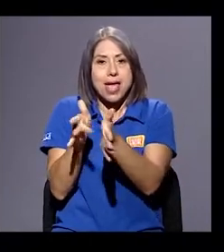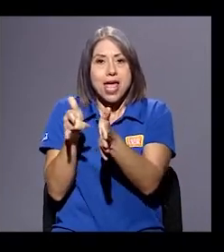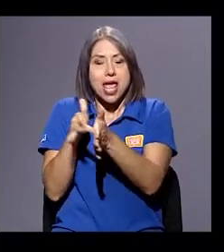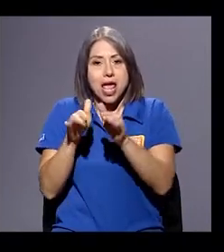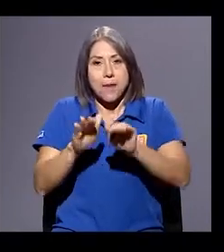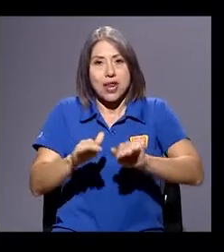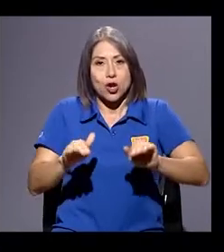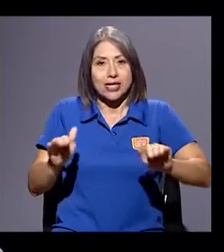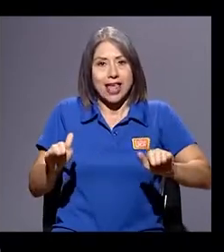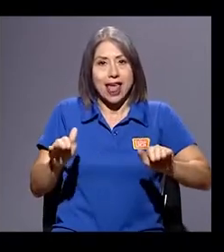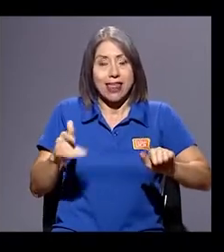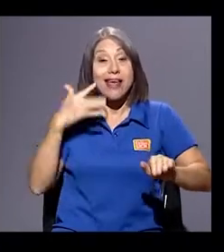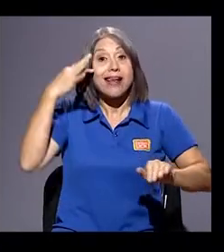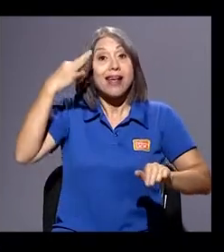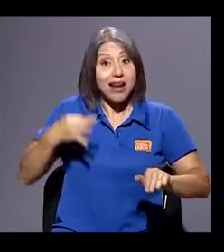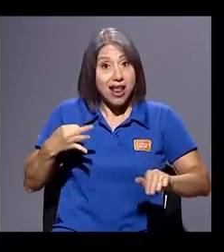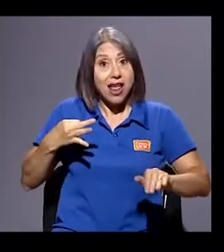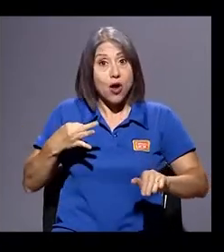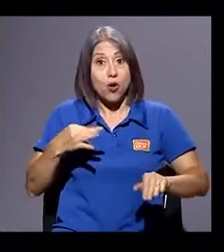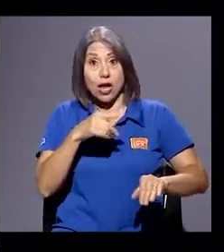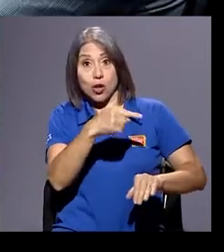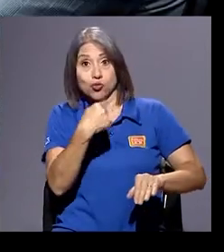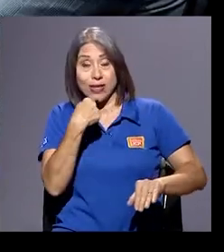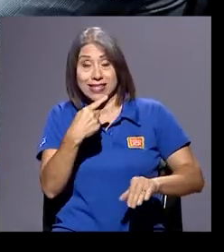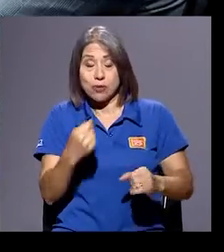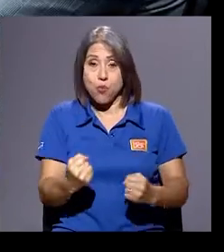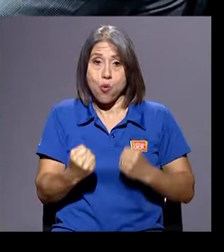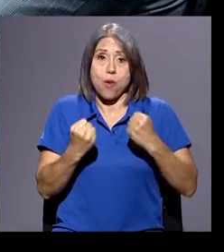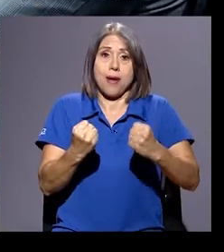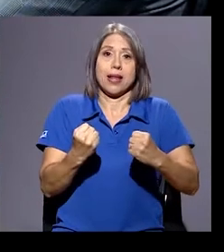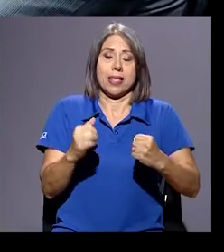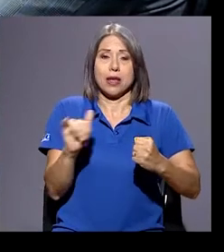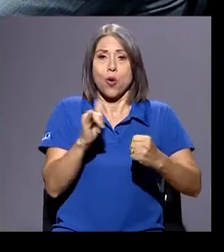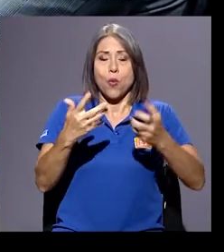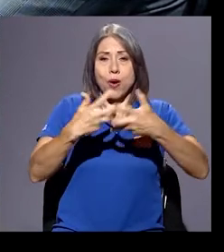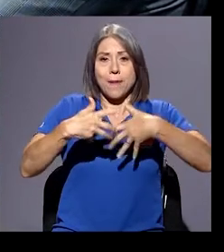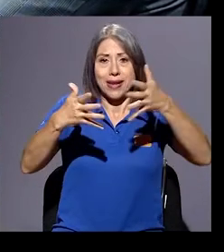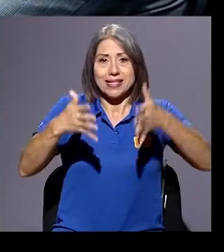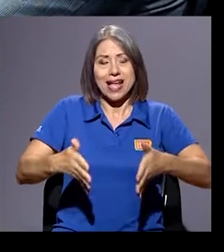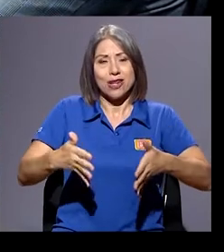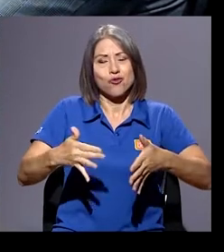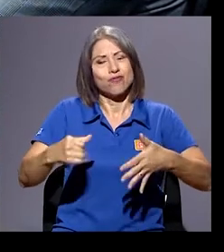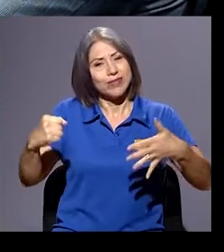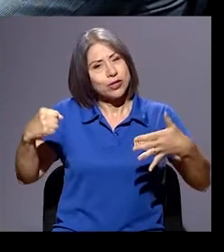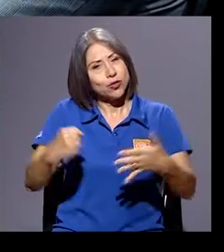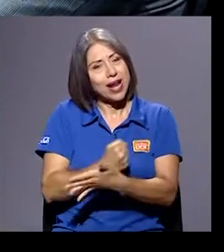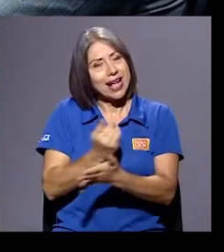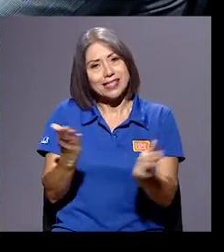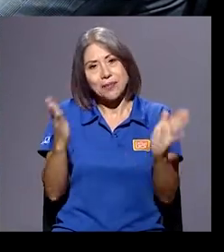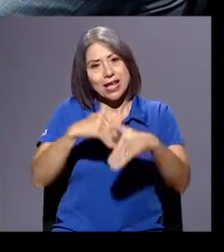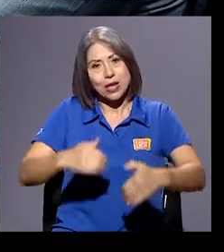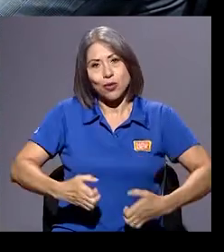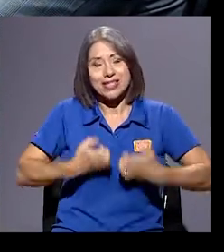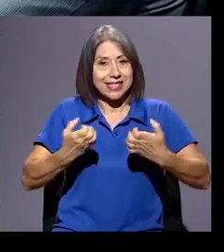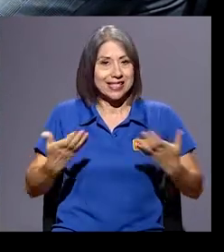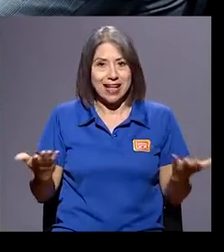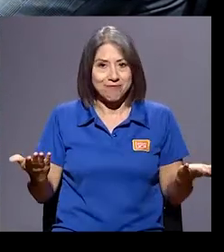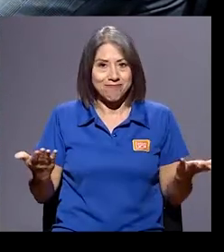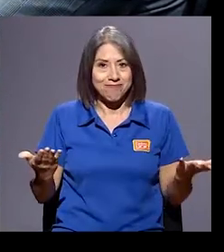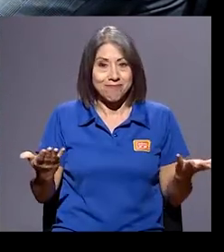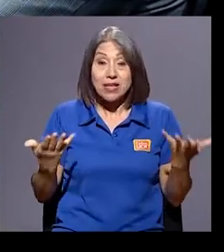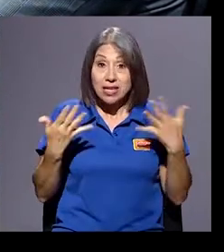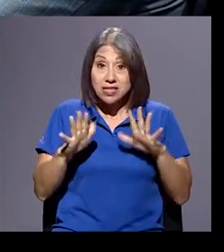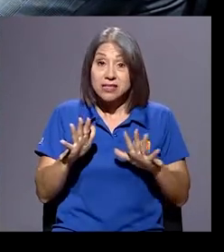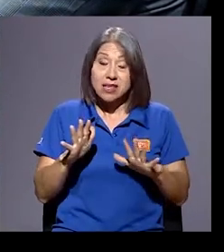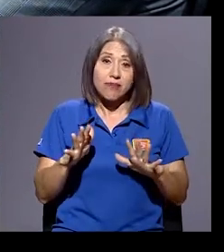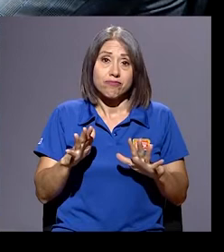que es muy valiente esa posición que usted tiene, y como empresario creo que es una lástima que no exista, y lo ha dicho en toda la